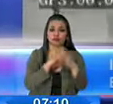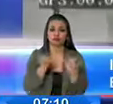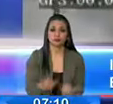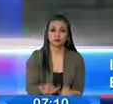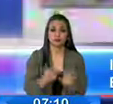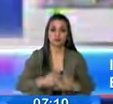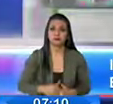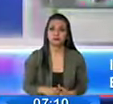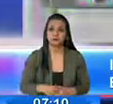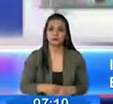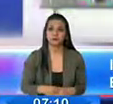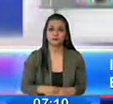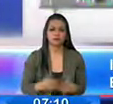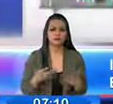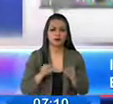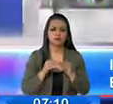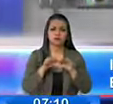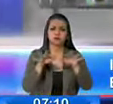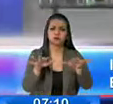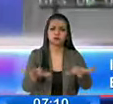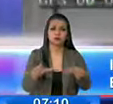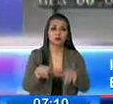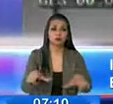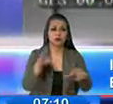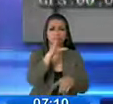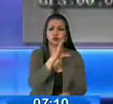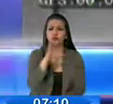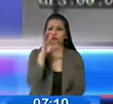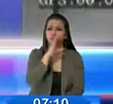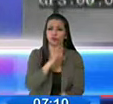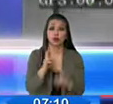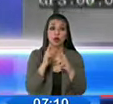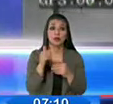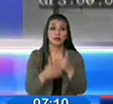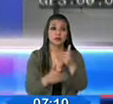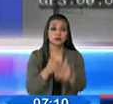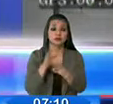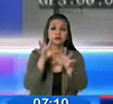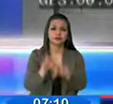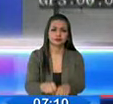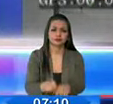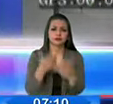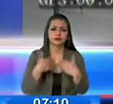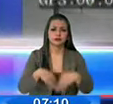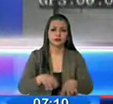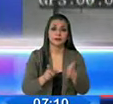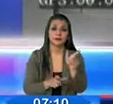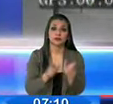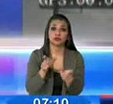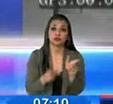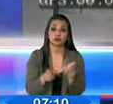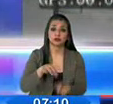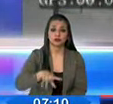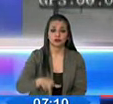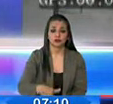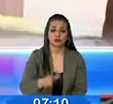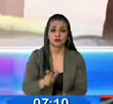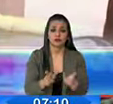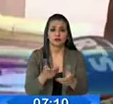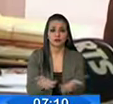Hay un barrido que se está haciendo en el sector, esperemos que en las próximas horas puedan ser capturados estas personas que sustrajeron las